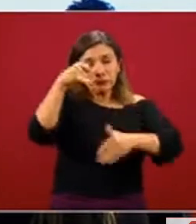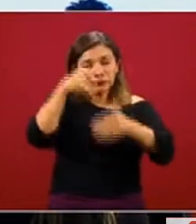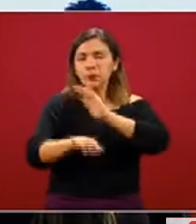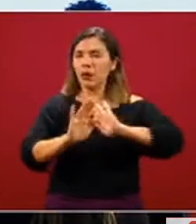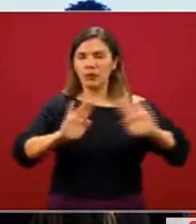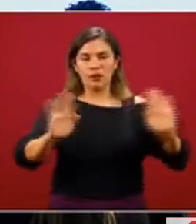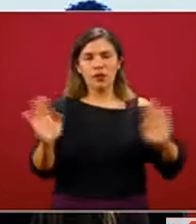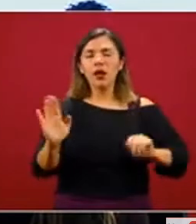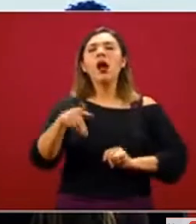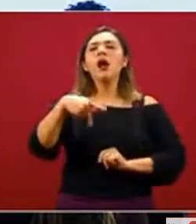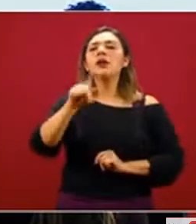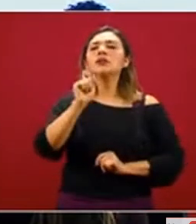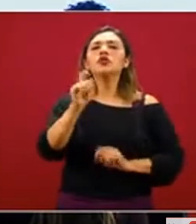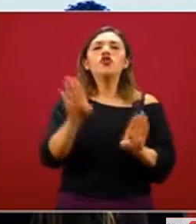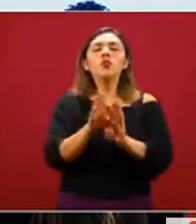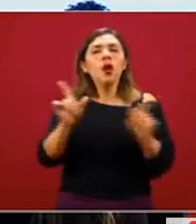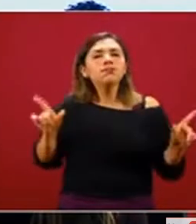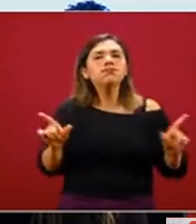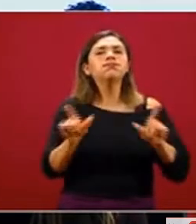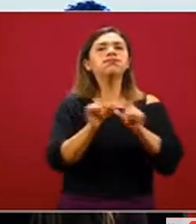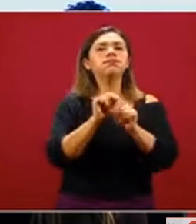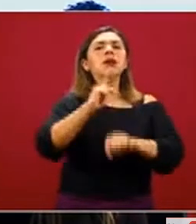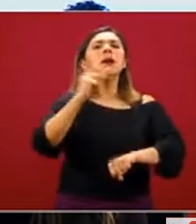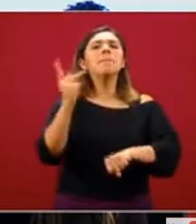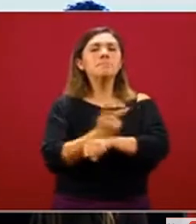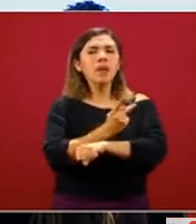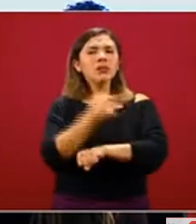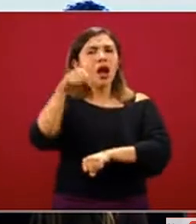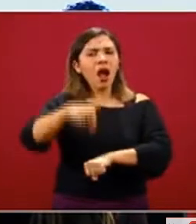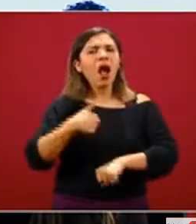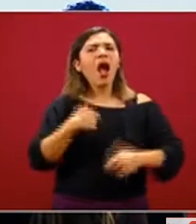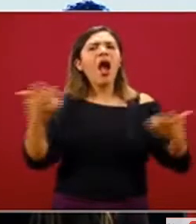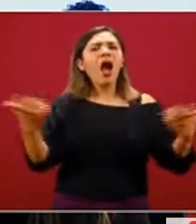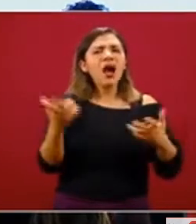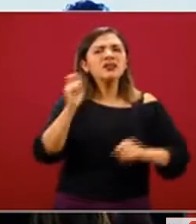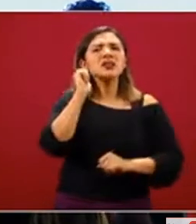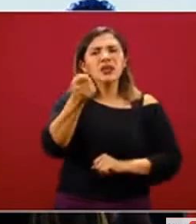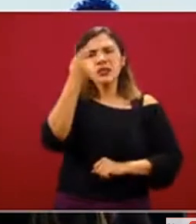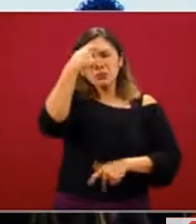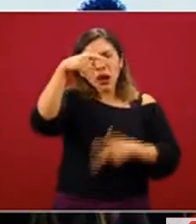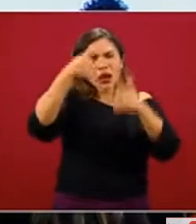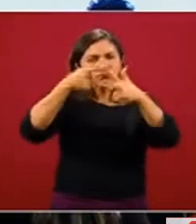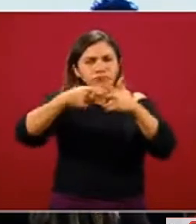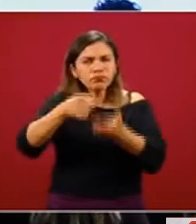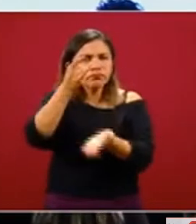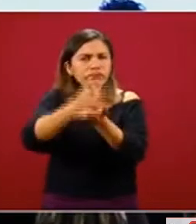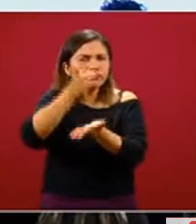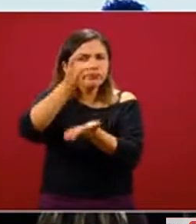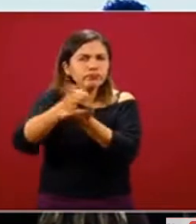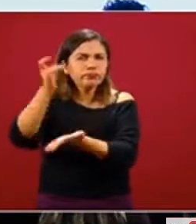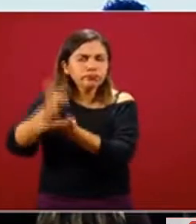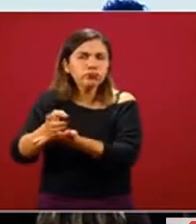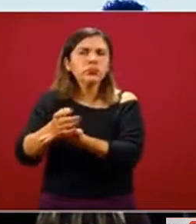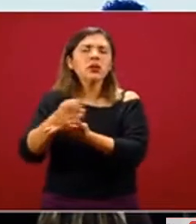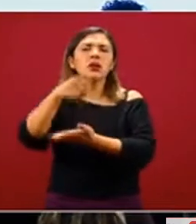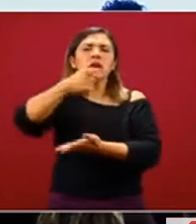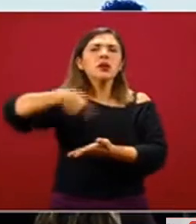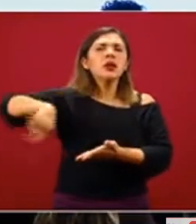pero es el resumen de lo que estamos haciendo para estimar o para identificar, de hecho,